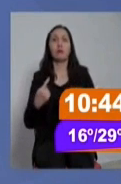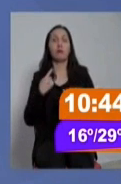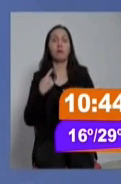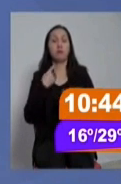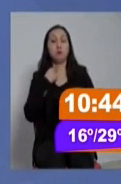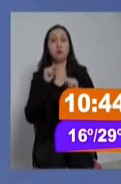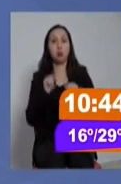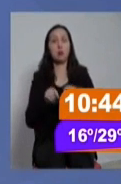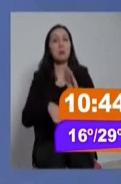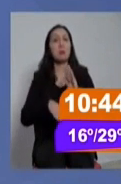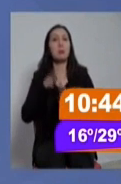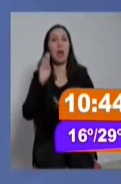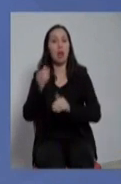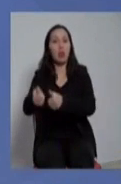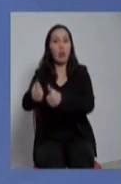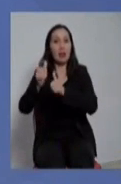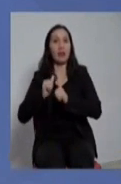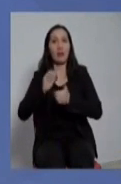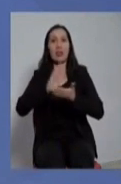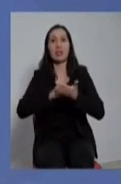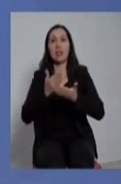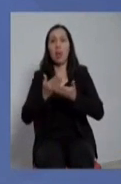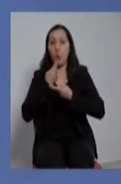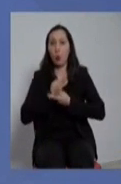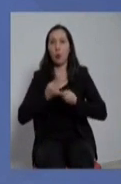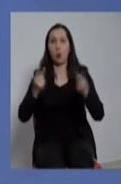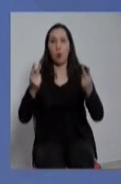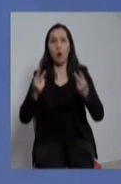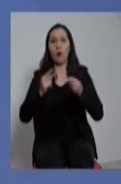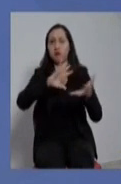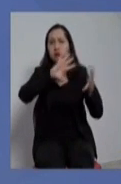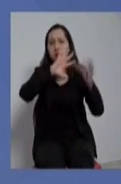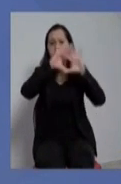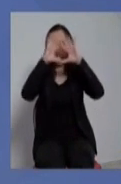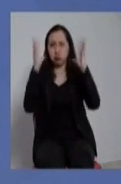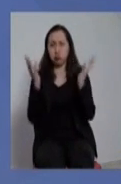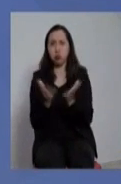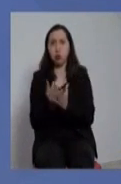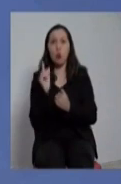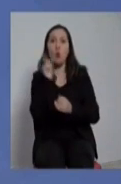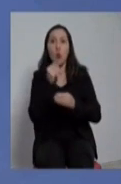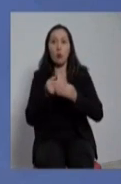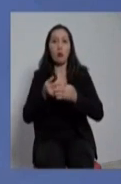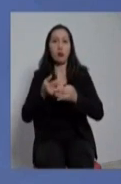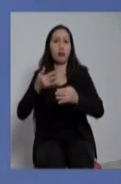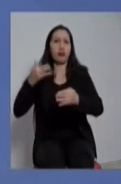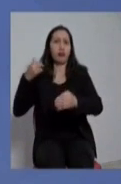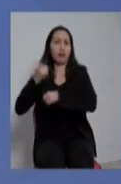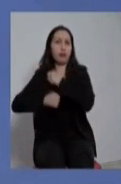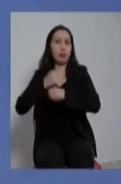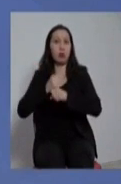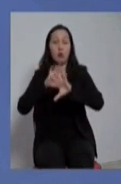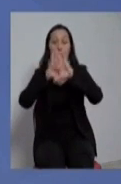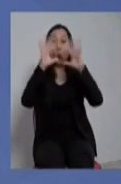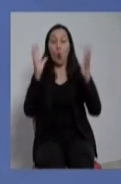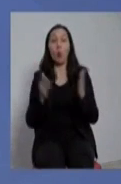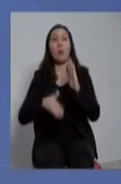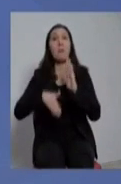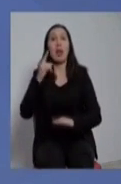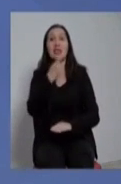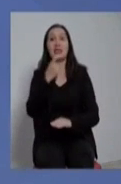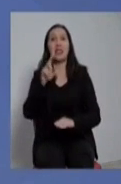amenaza y el mayor desafío a la salud pública a nivel mundial del último siglo. A nivel del mundo tenemos